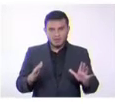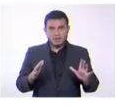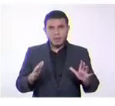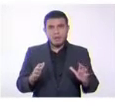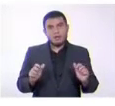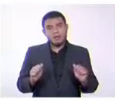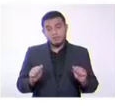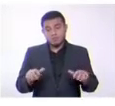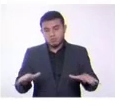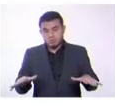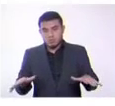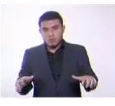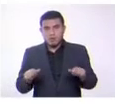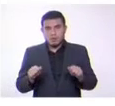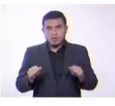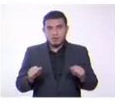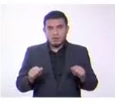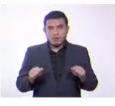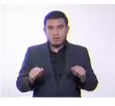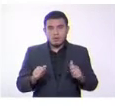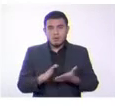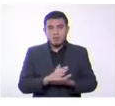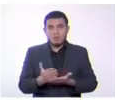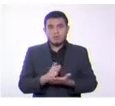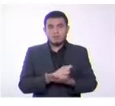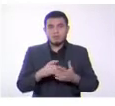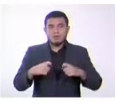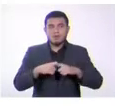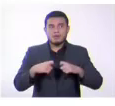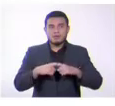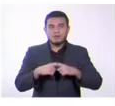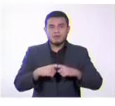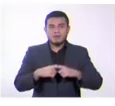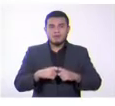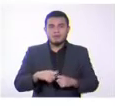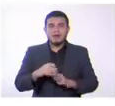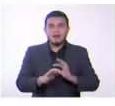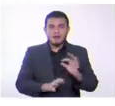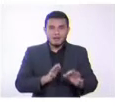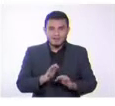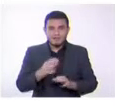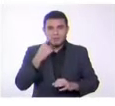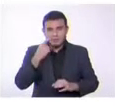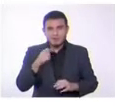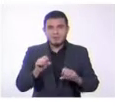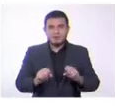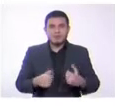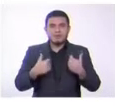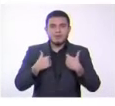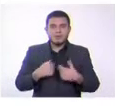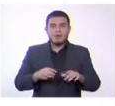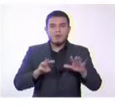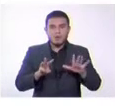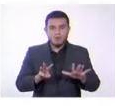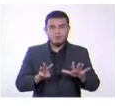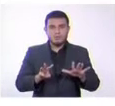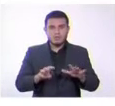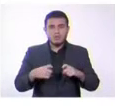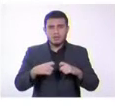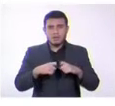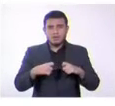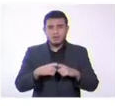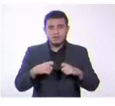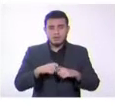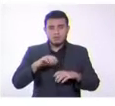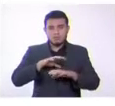perdiendo, ganando o compartiendo electrones, los átomos buscan poseer 8 electrones en su capa más